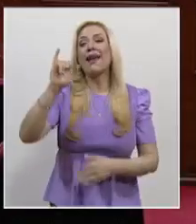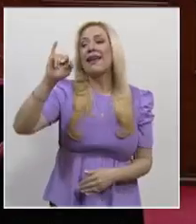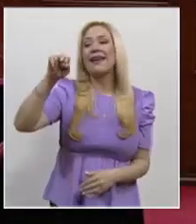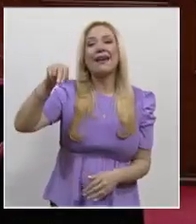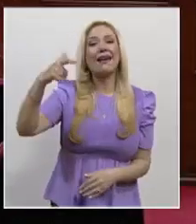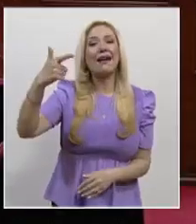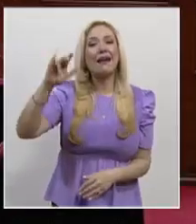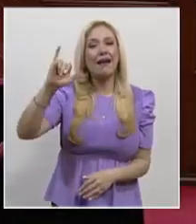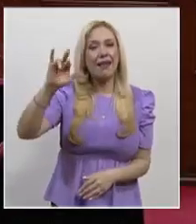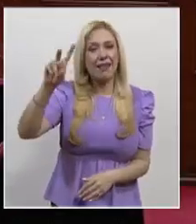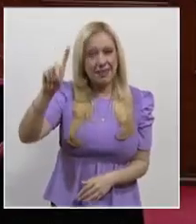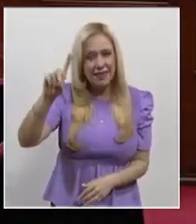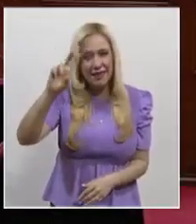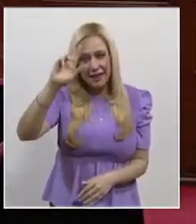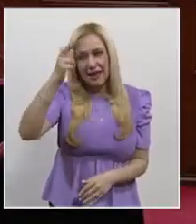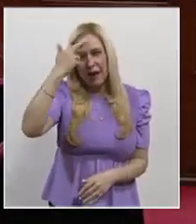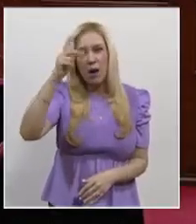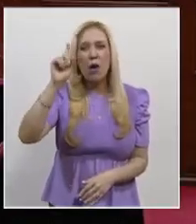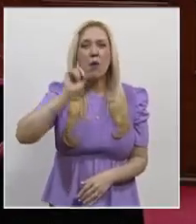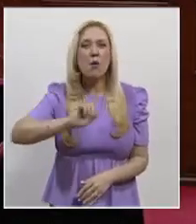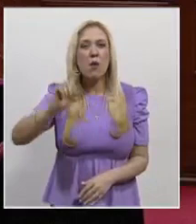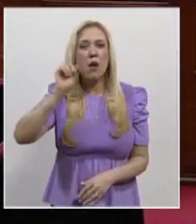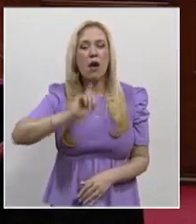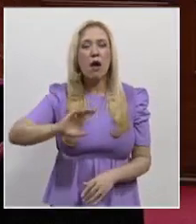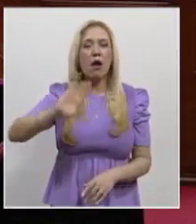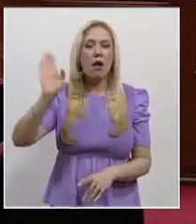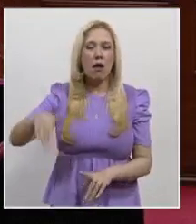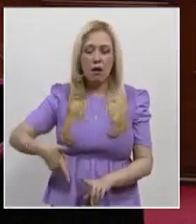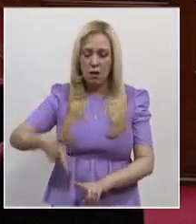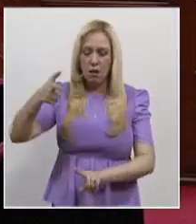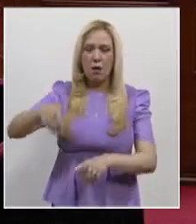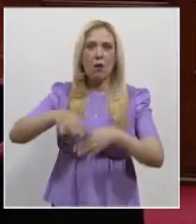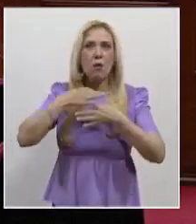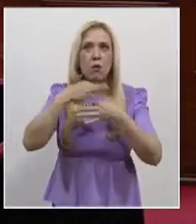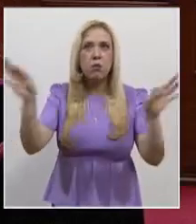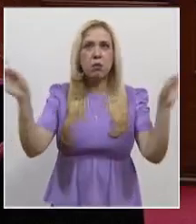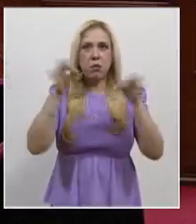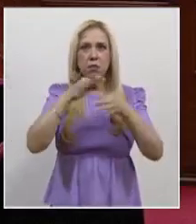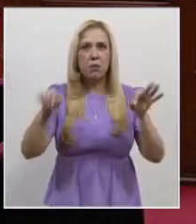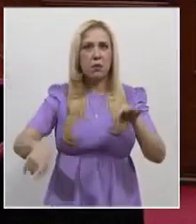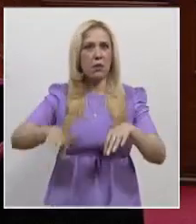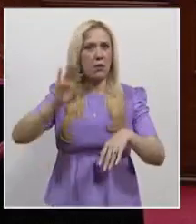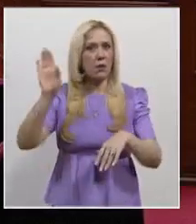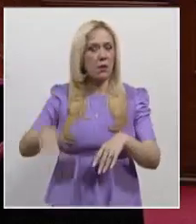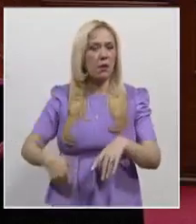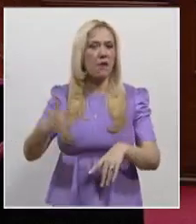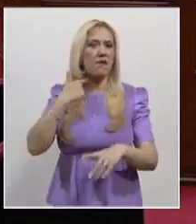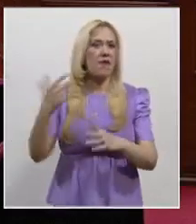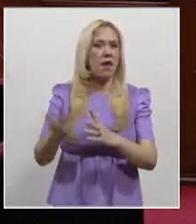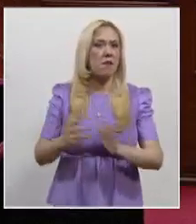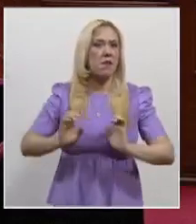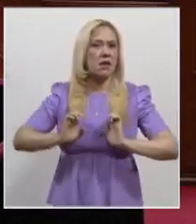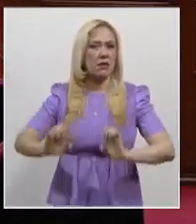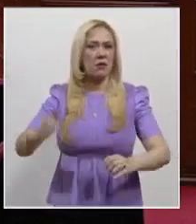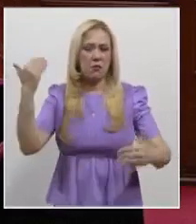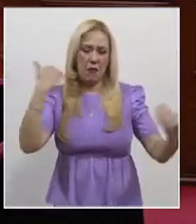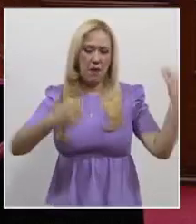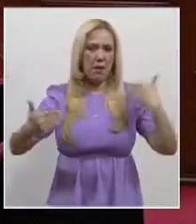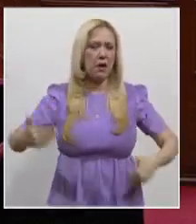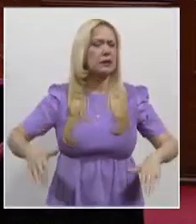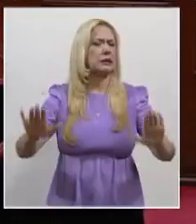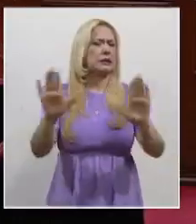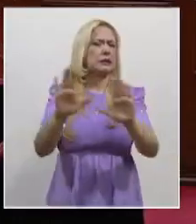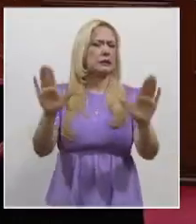que se trataron de reformas a códigos penales locales para evitar la difusión de imágenes relacionadas con feminicidios, todo esto para